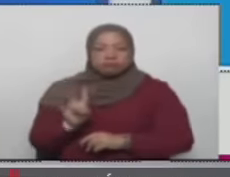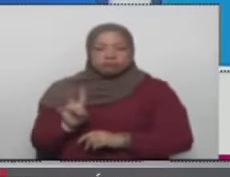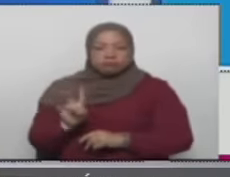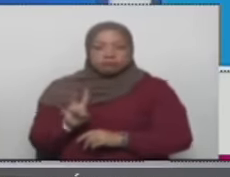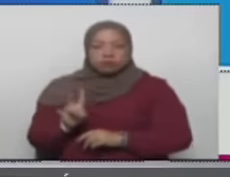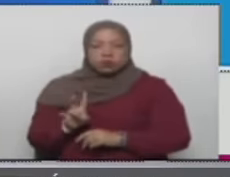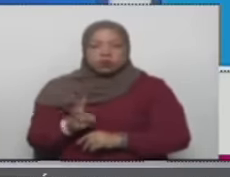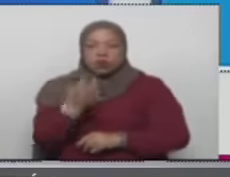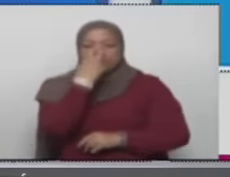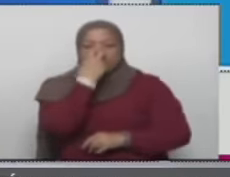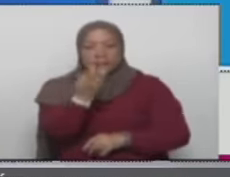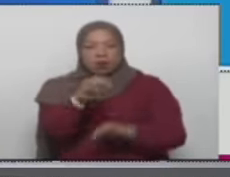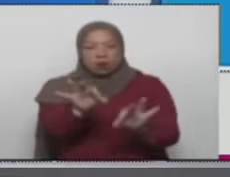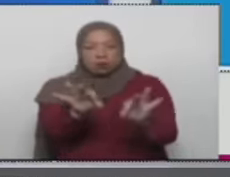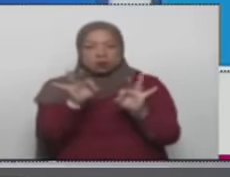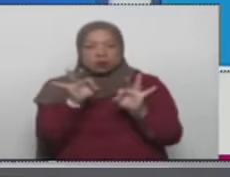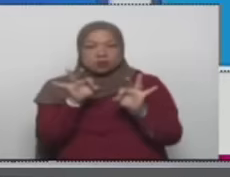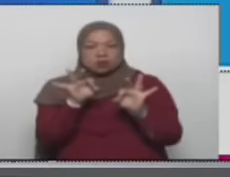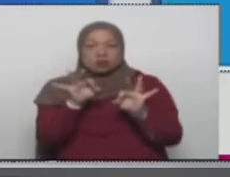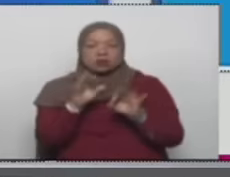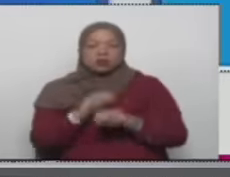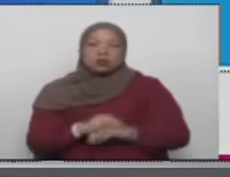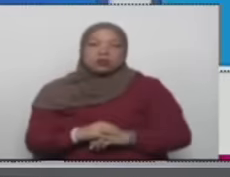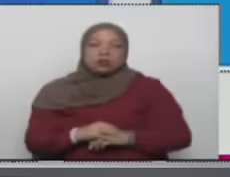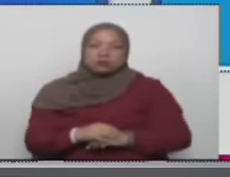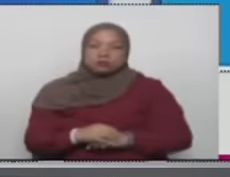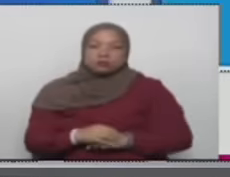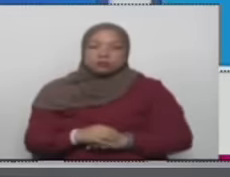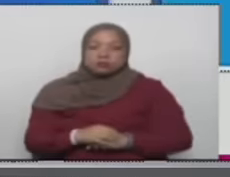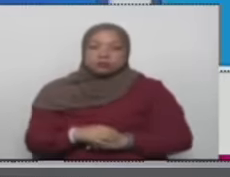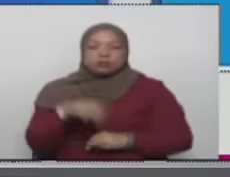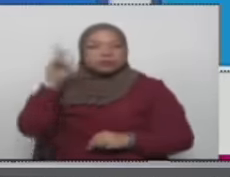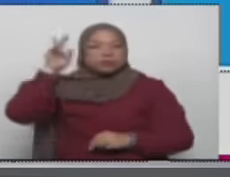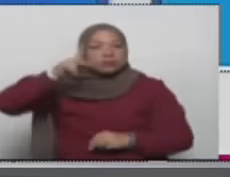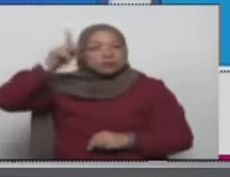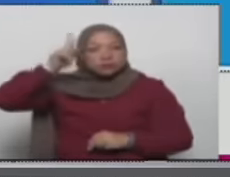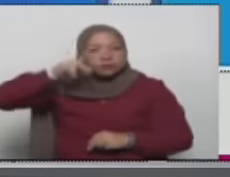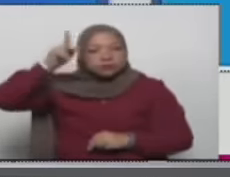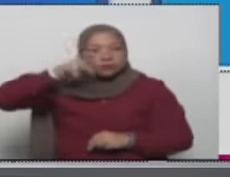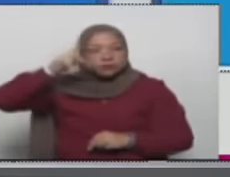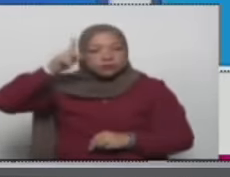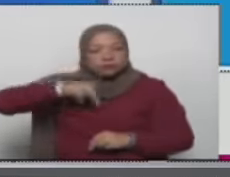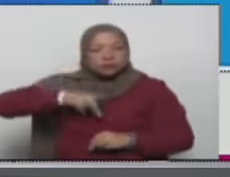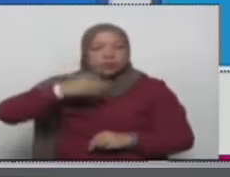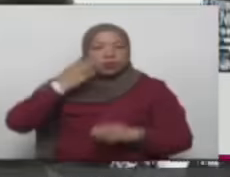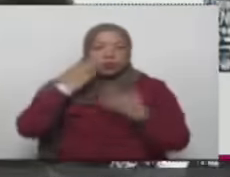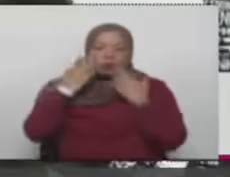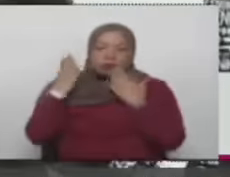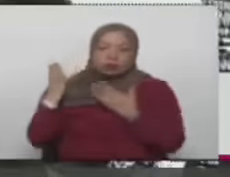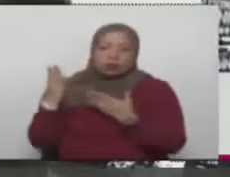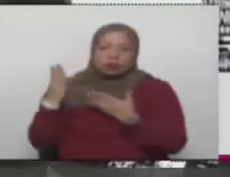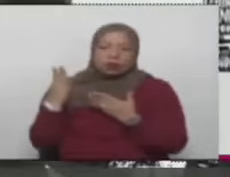Aquí tengo como invitado especial a el profesor Germán Escarrá,